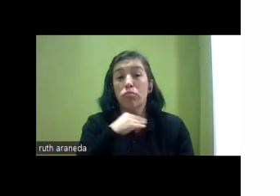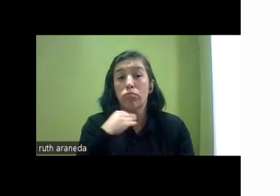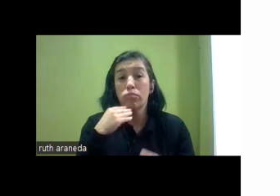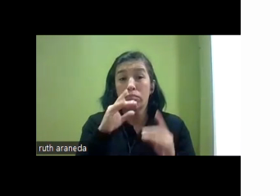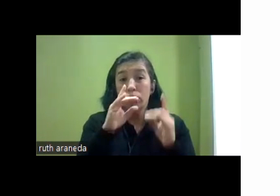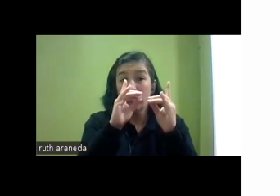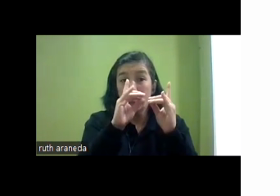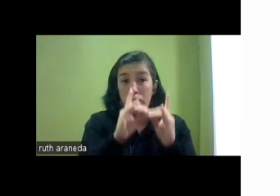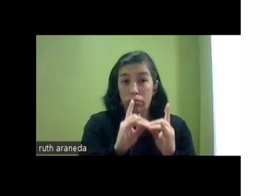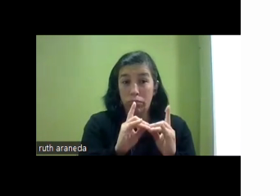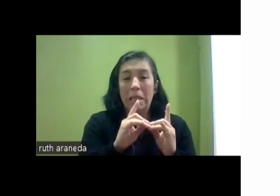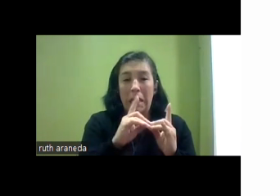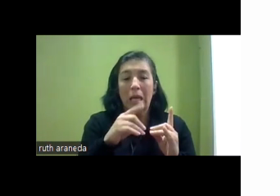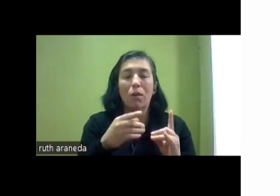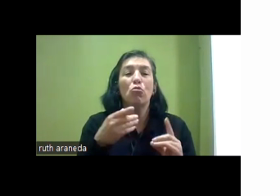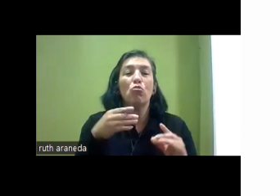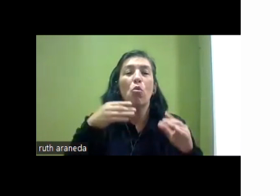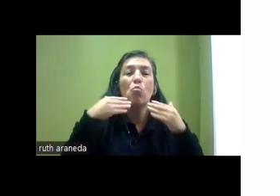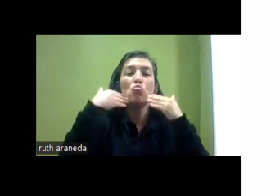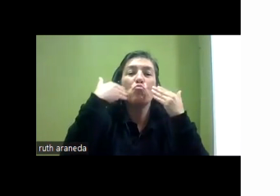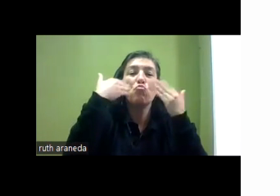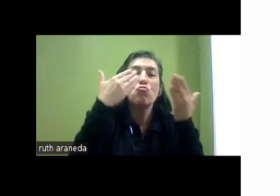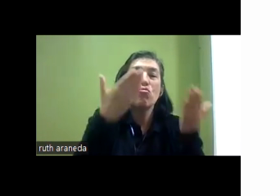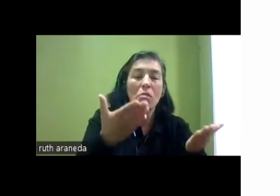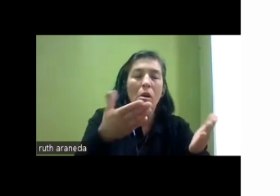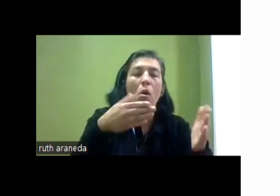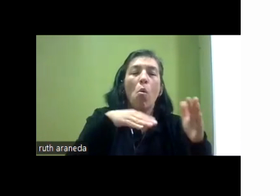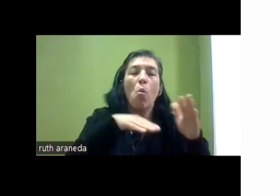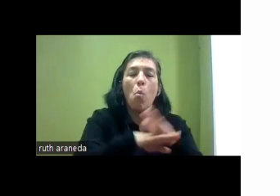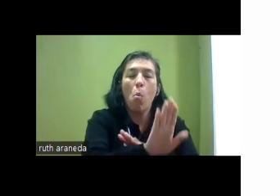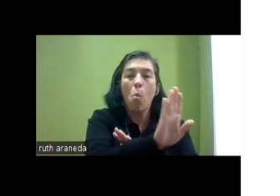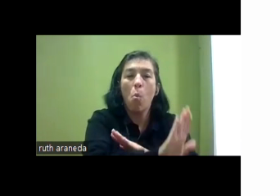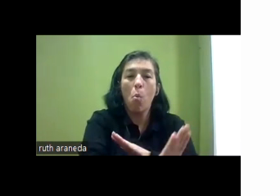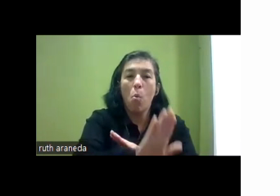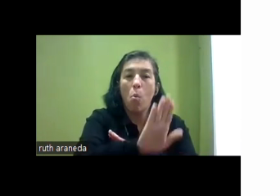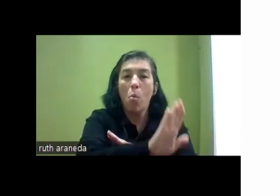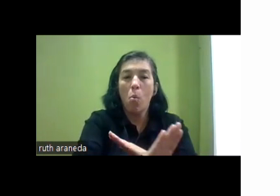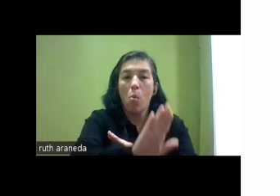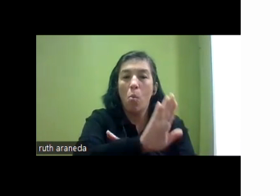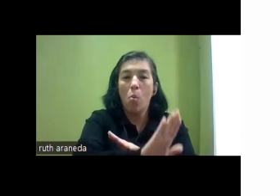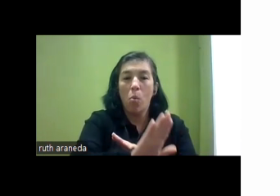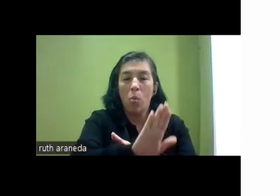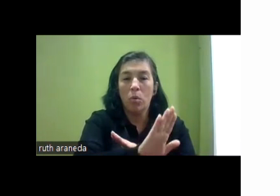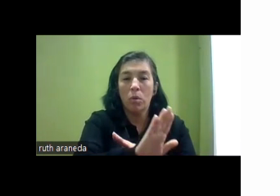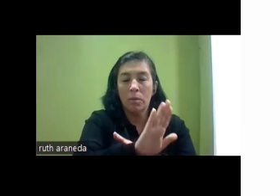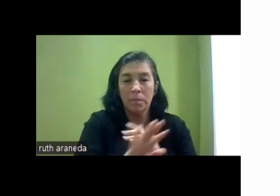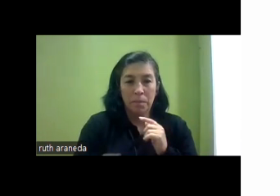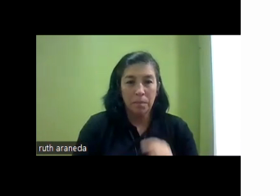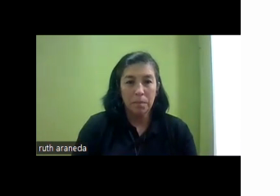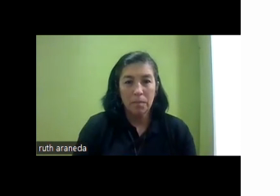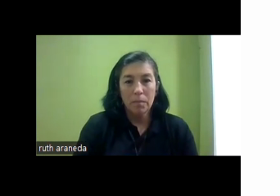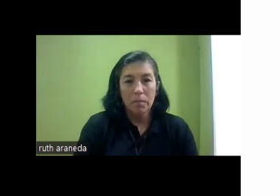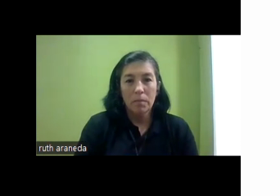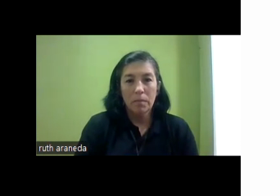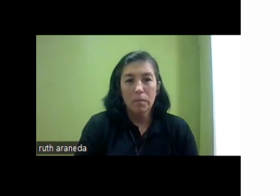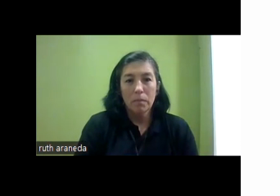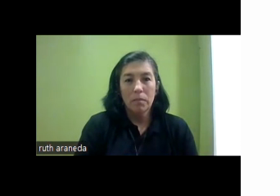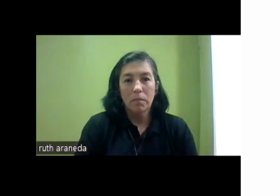los objetos que acompañaban eh, a los difuntos,